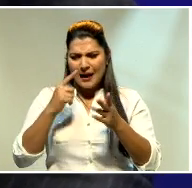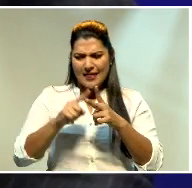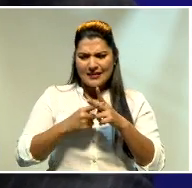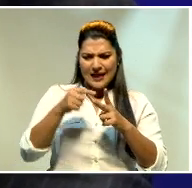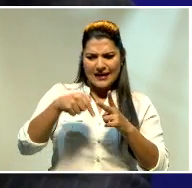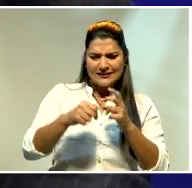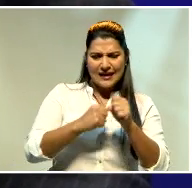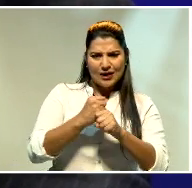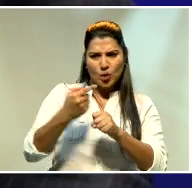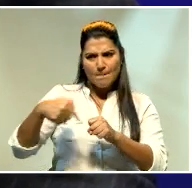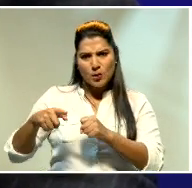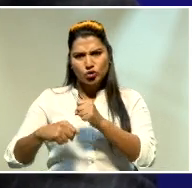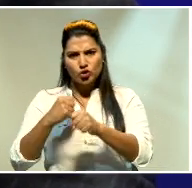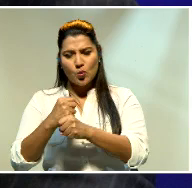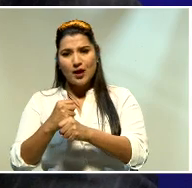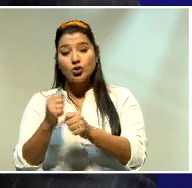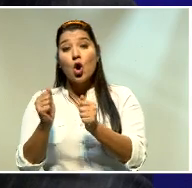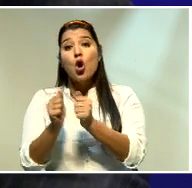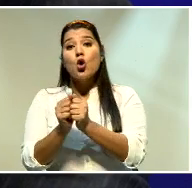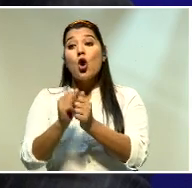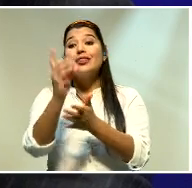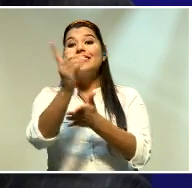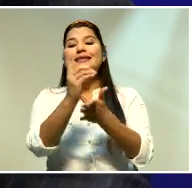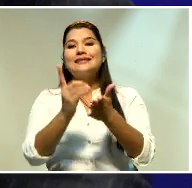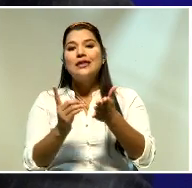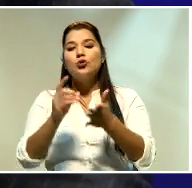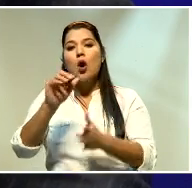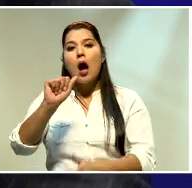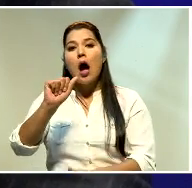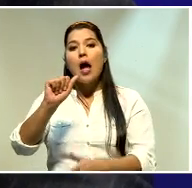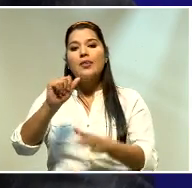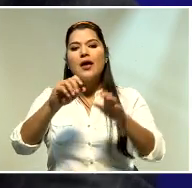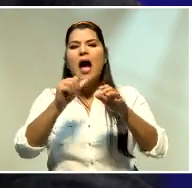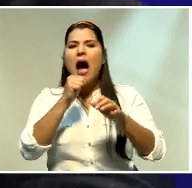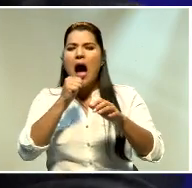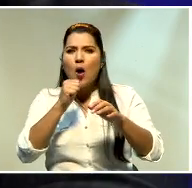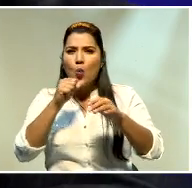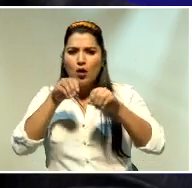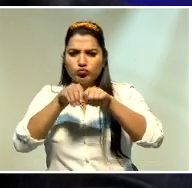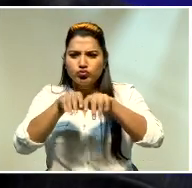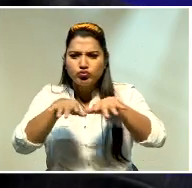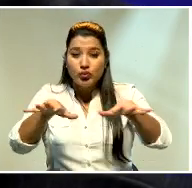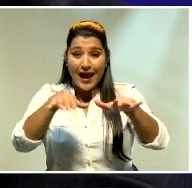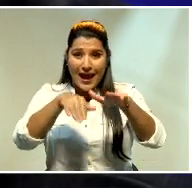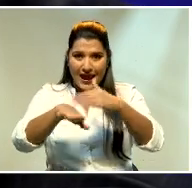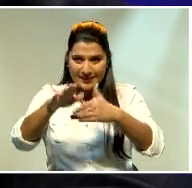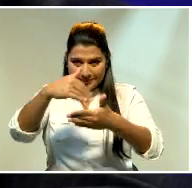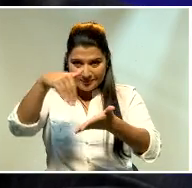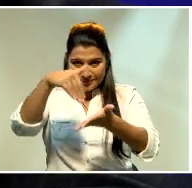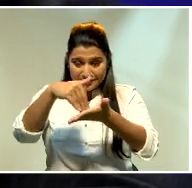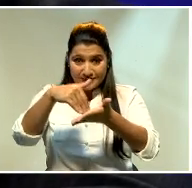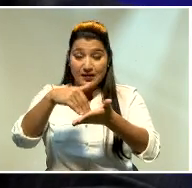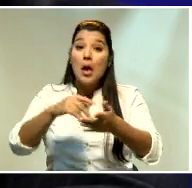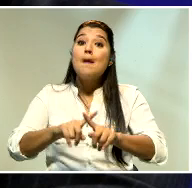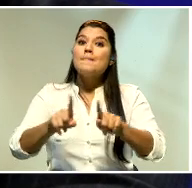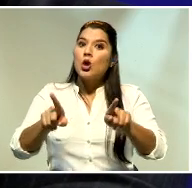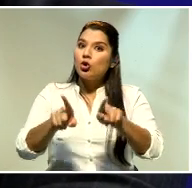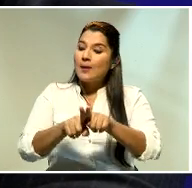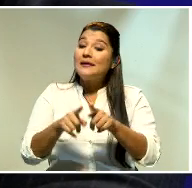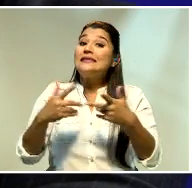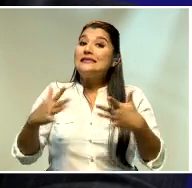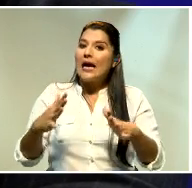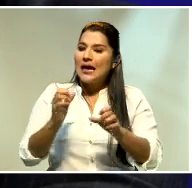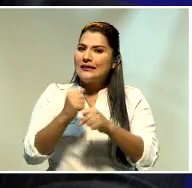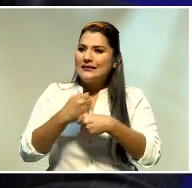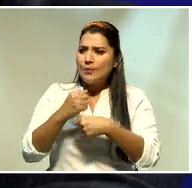otro año con las obras del acueducto metropolitano, que es una de las obras más importantes, pero al mismo tiempo se ha hecho una inversión grandísima